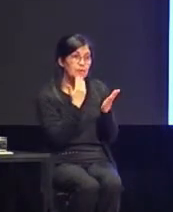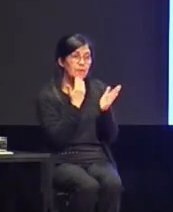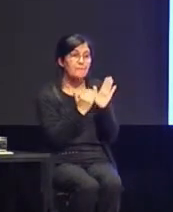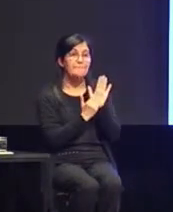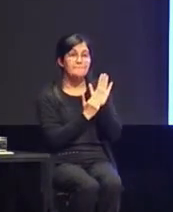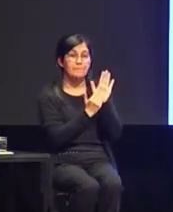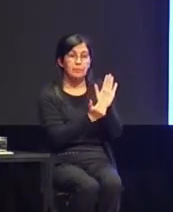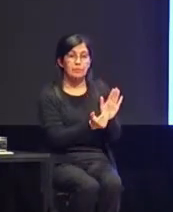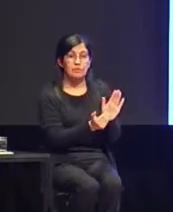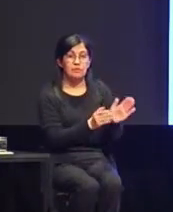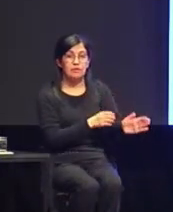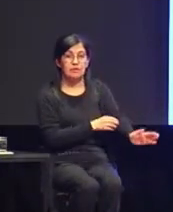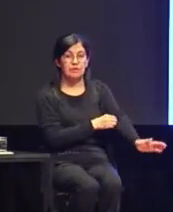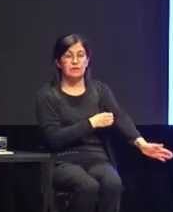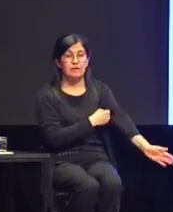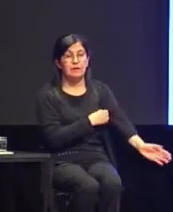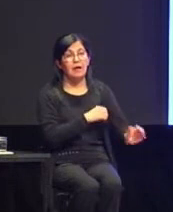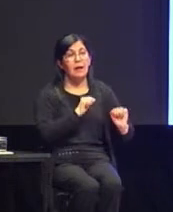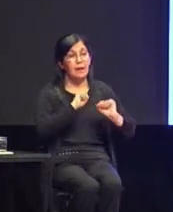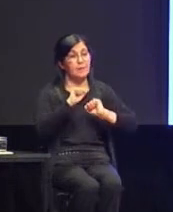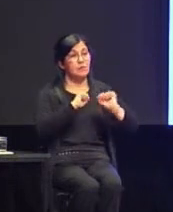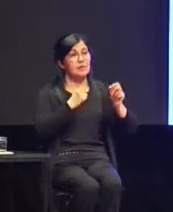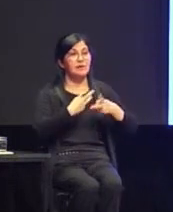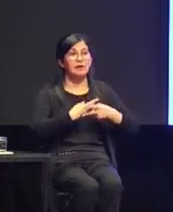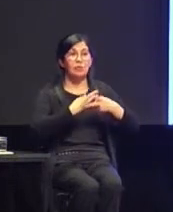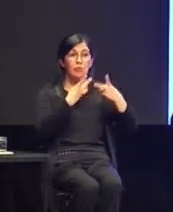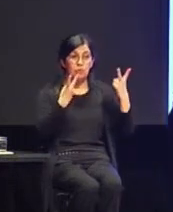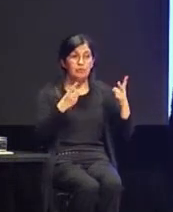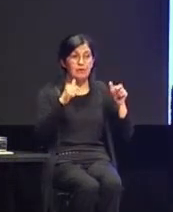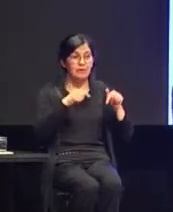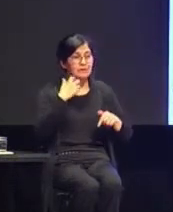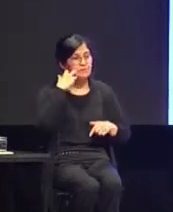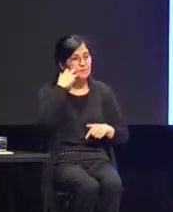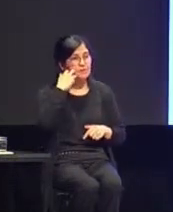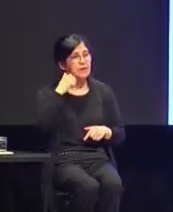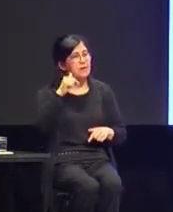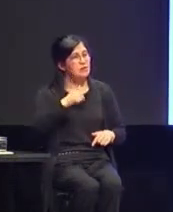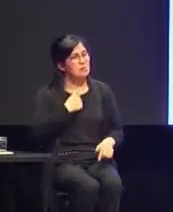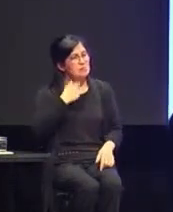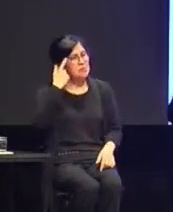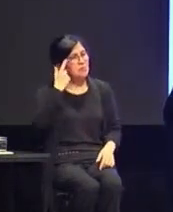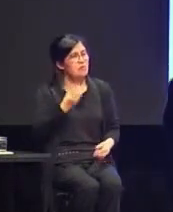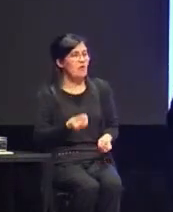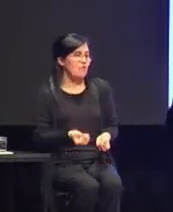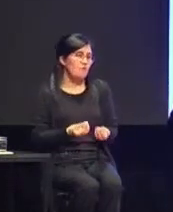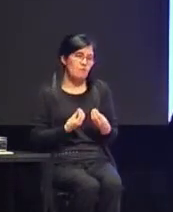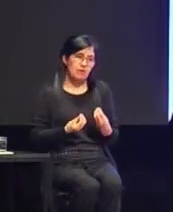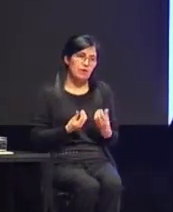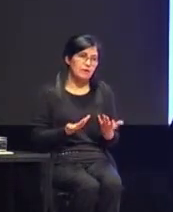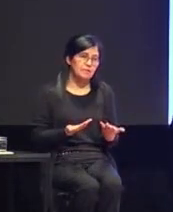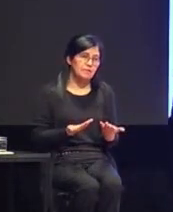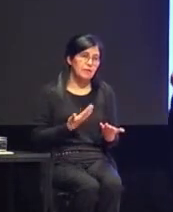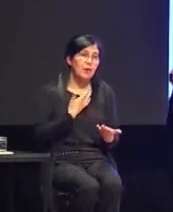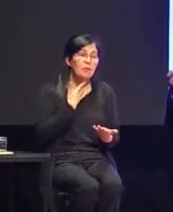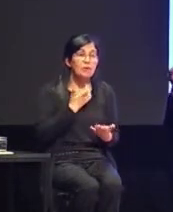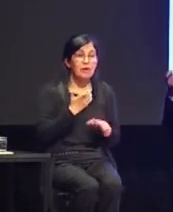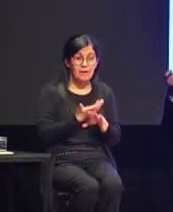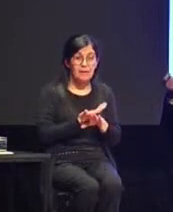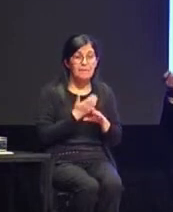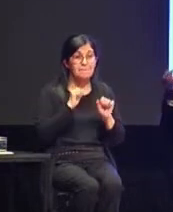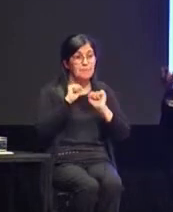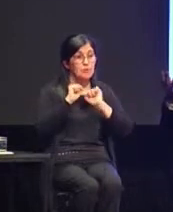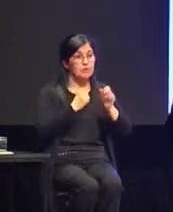mostrarles y por eso la política pública de humanización a mí me hace pero mucho sentido. Porque con política